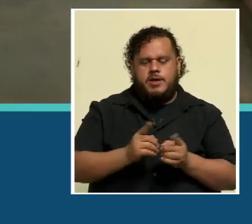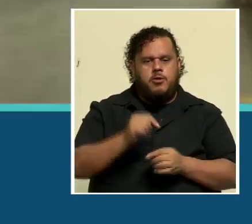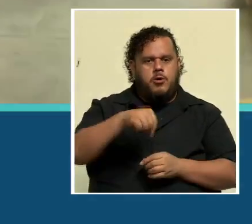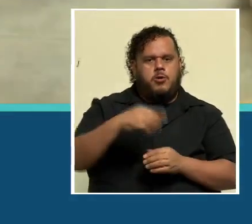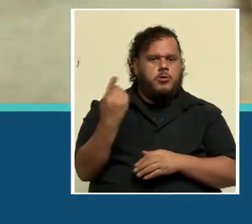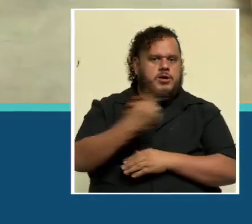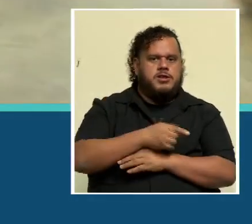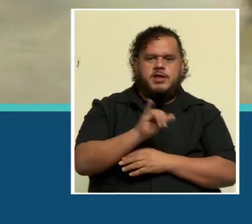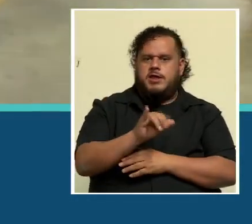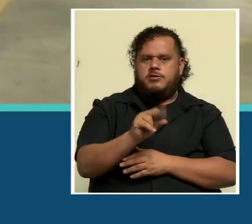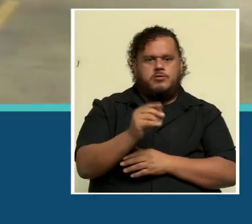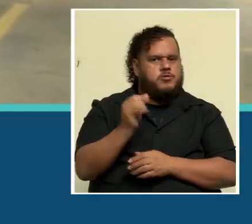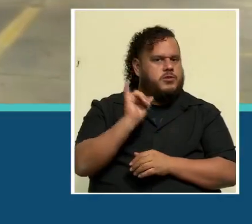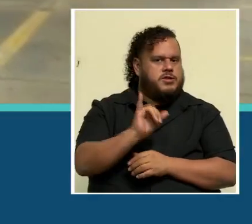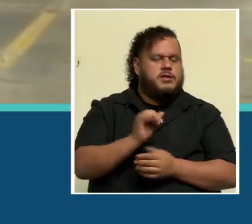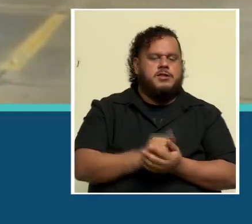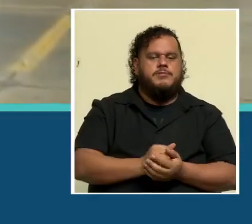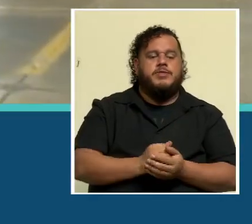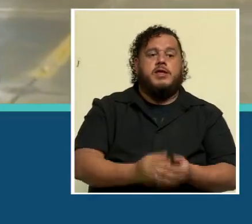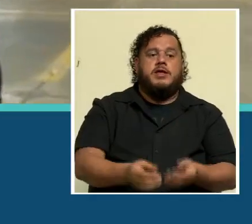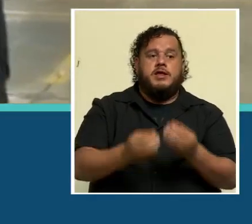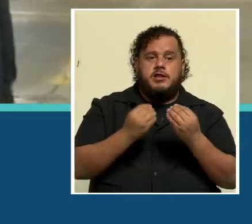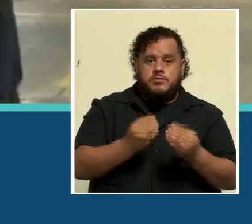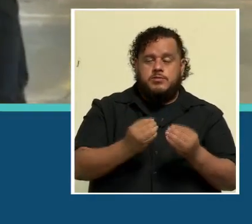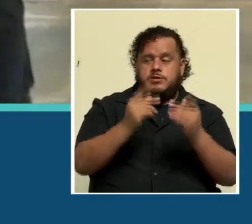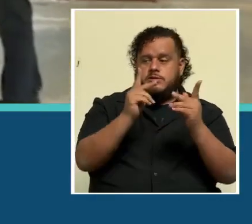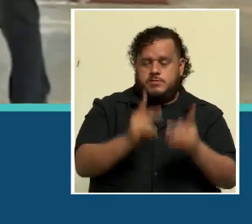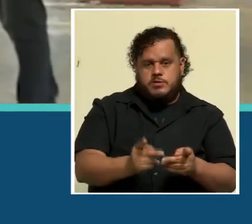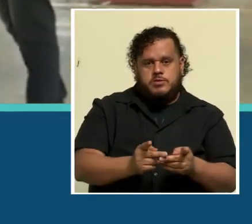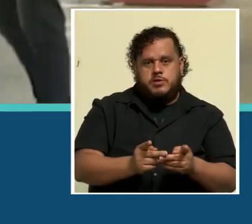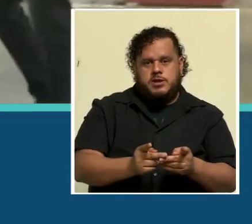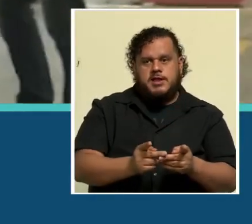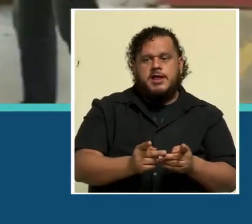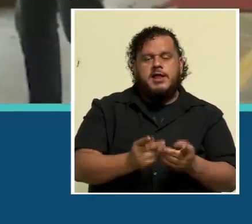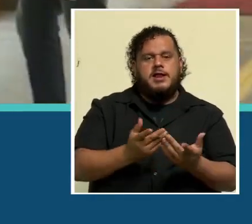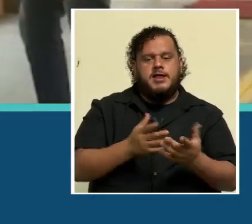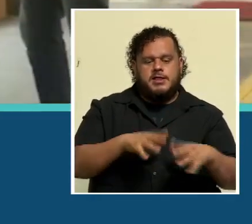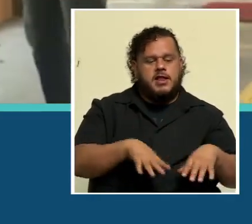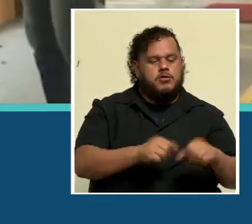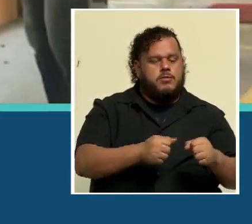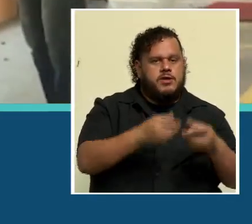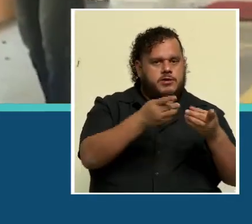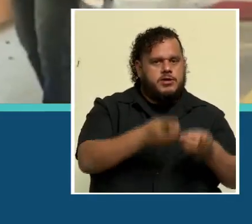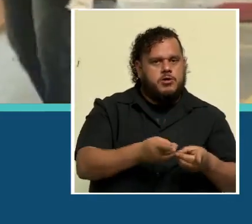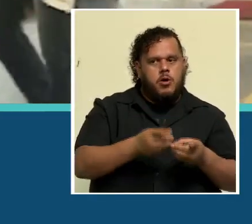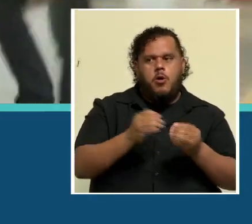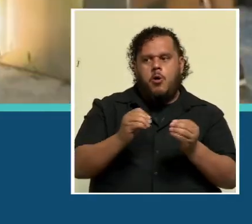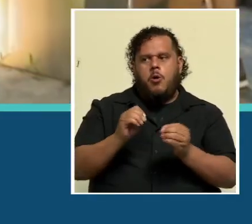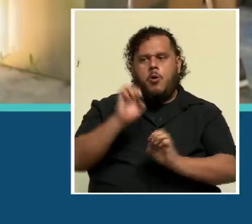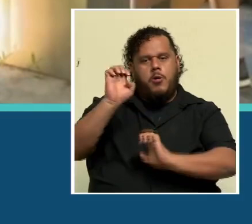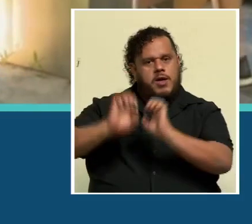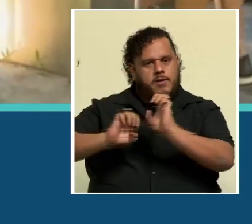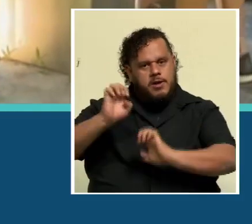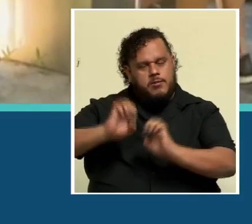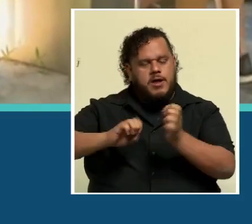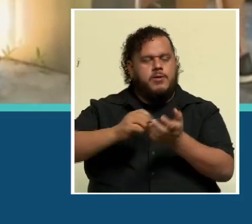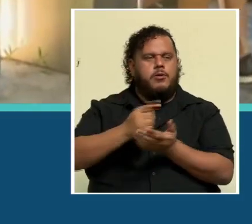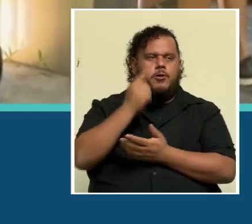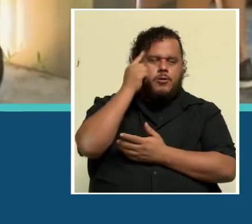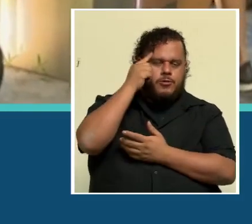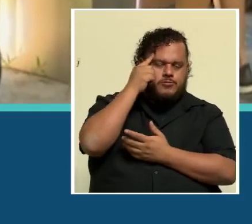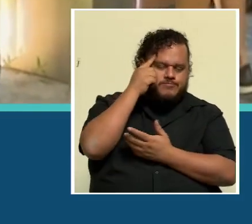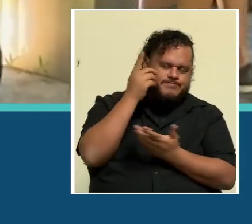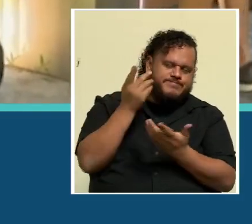día eso no es así, ¿verdad? Más bien es muchísima la gente que está tomando la decisión o considerando, evaluando, está